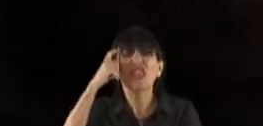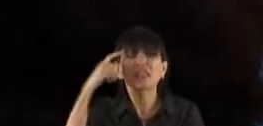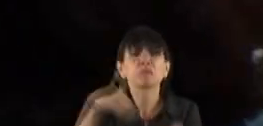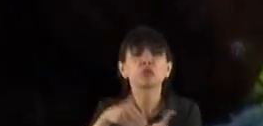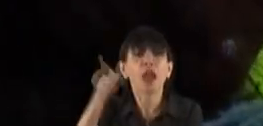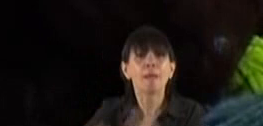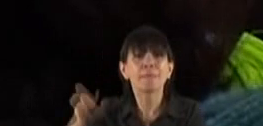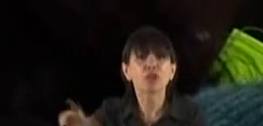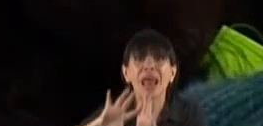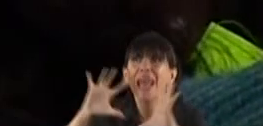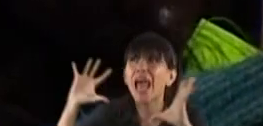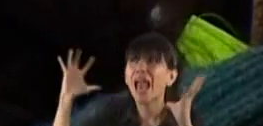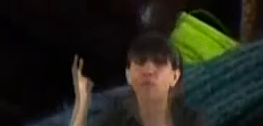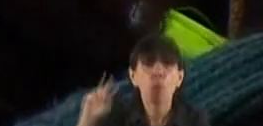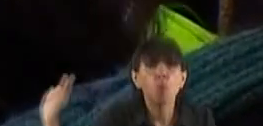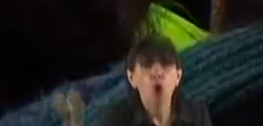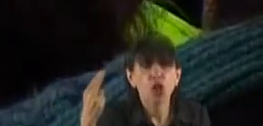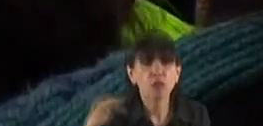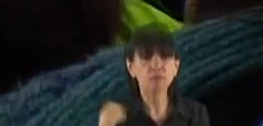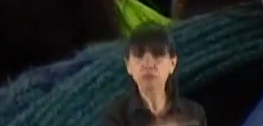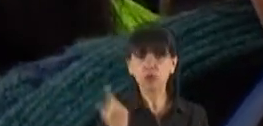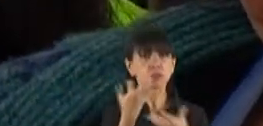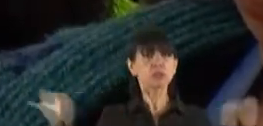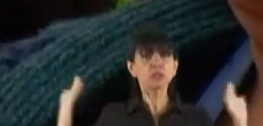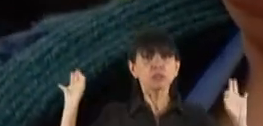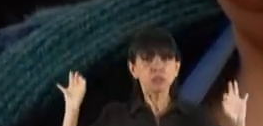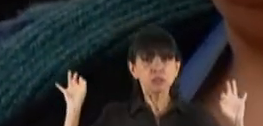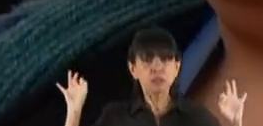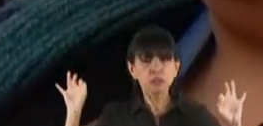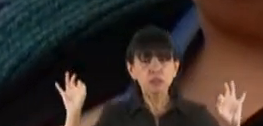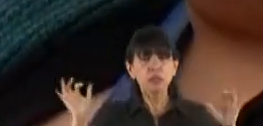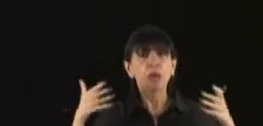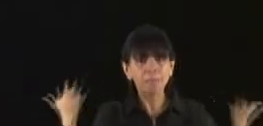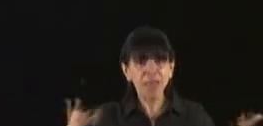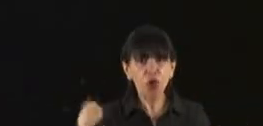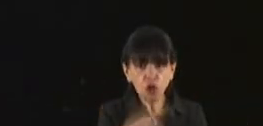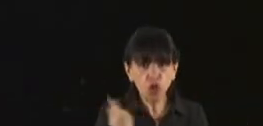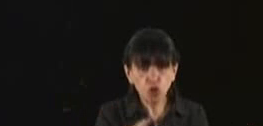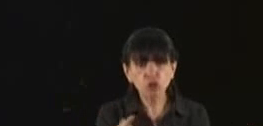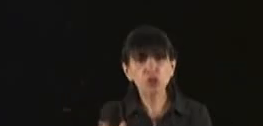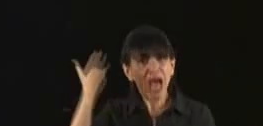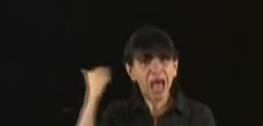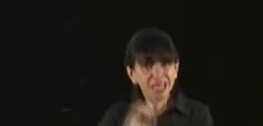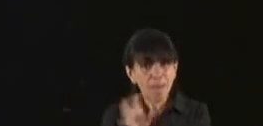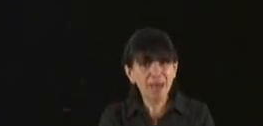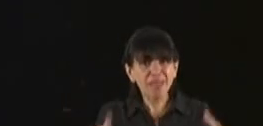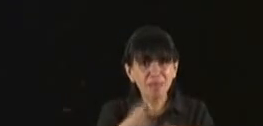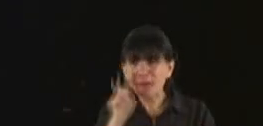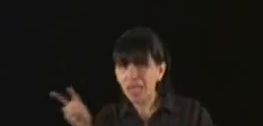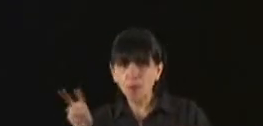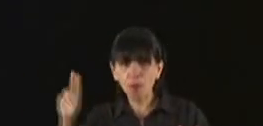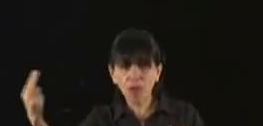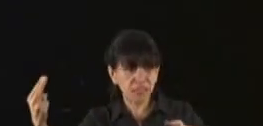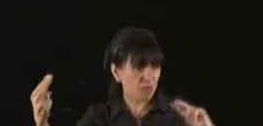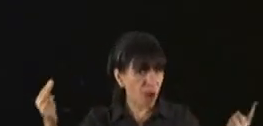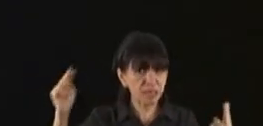Y nosotros logramos escaparle a la muerte, pero en esos días vimos a la muerte caminar alrededor nuestro.